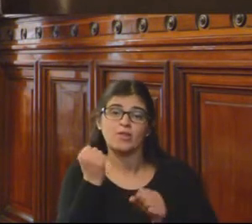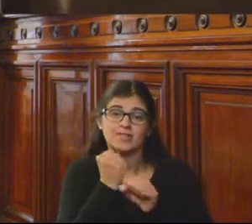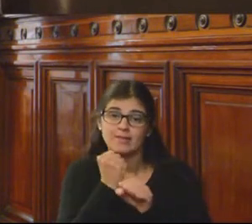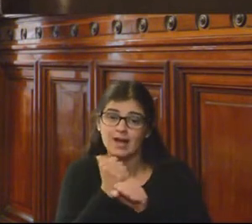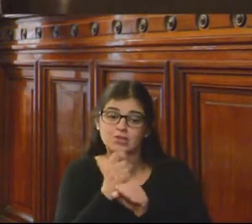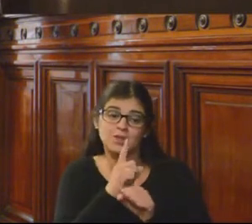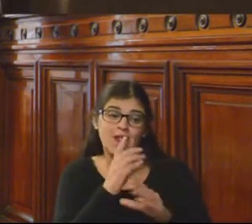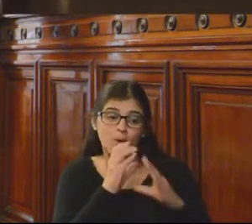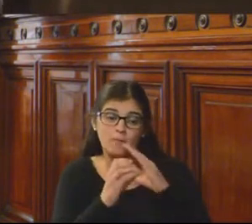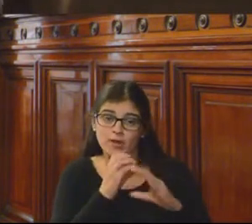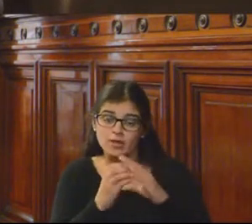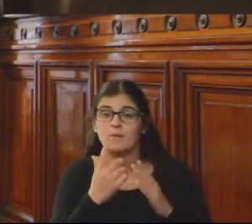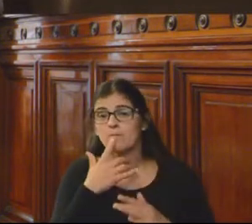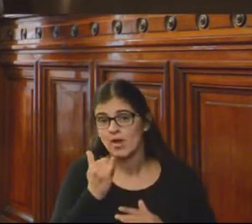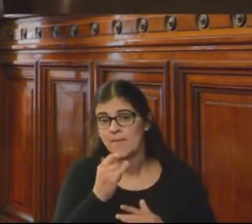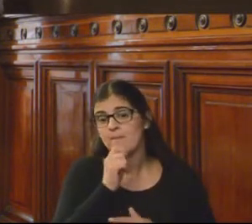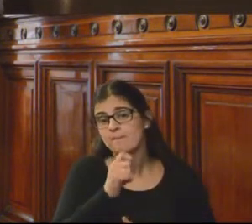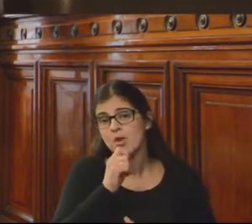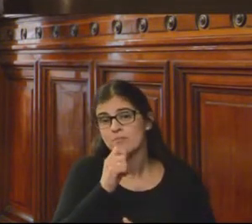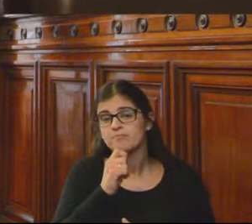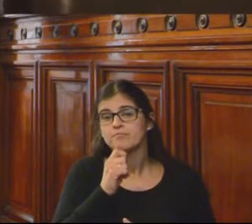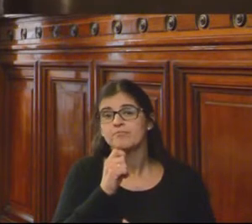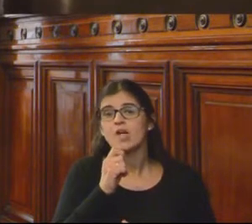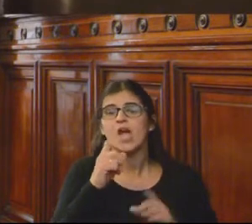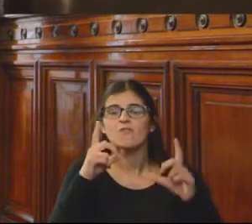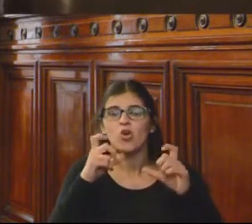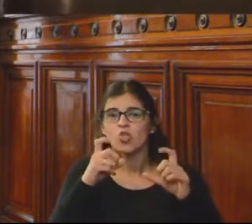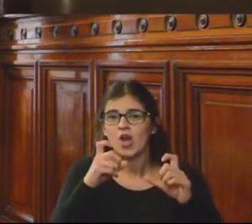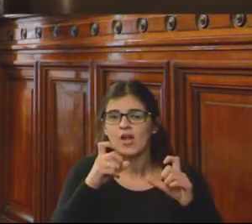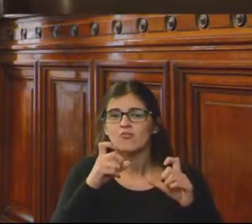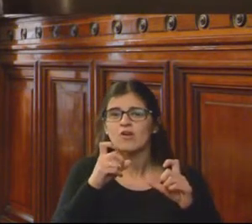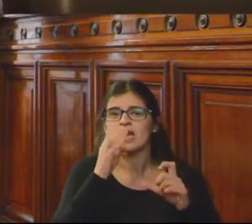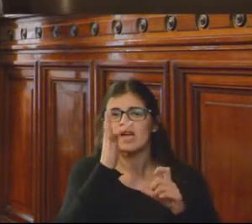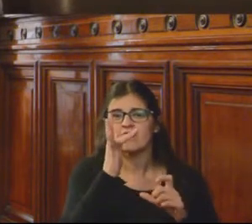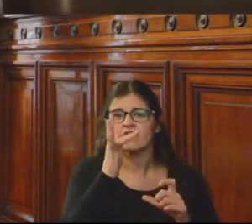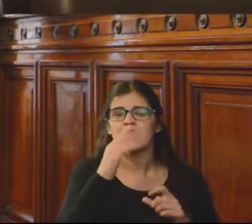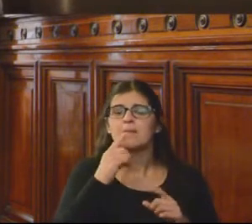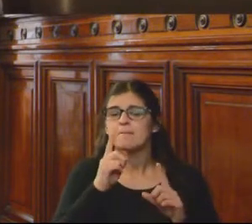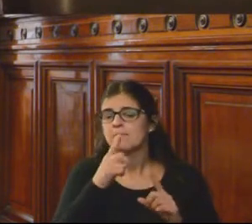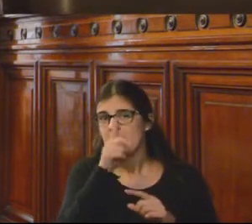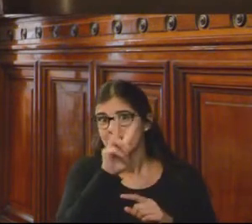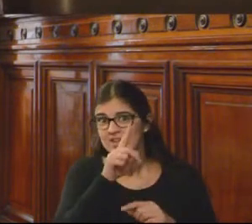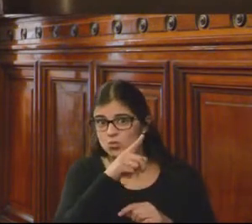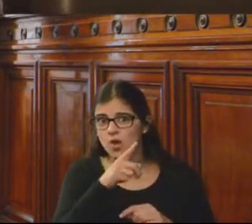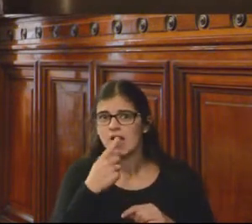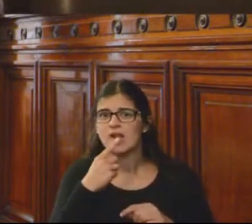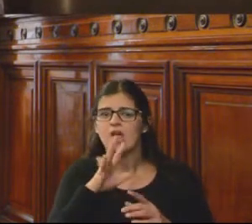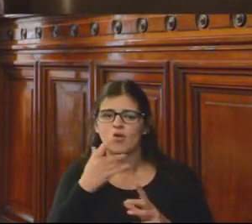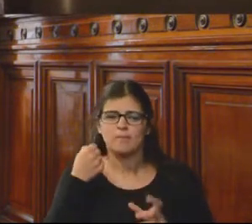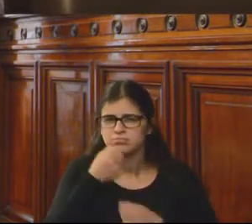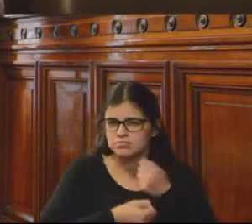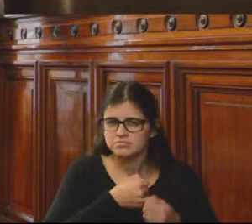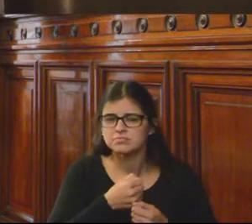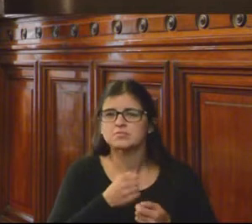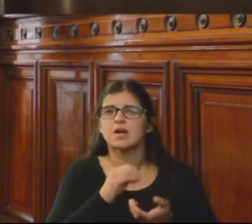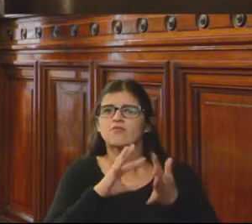de la comunicación, por ejemplo, el periodista de la agencia, el fotógrafo de la agencia EFE en Venezuela, fue salvajemente golpeado